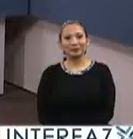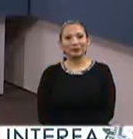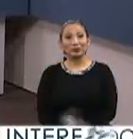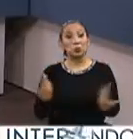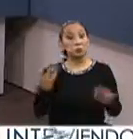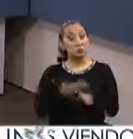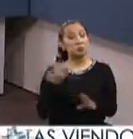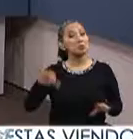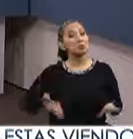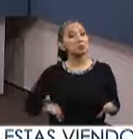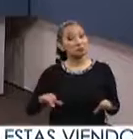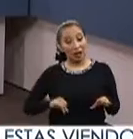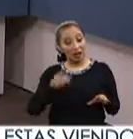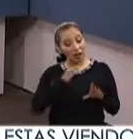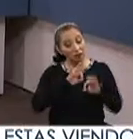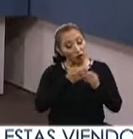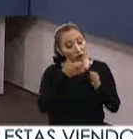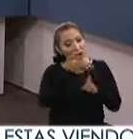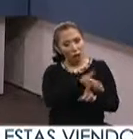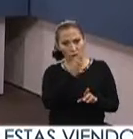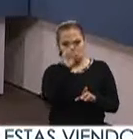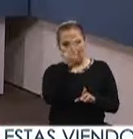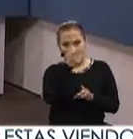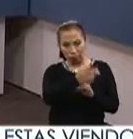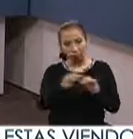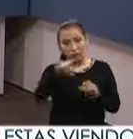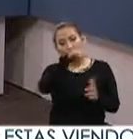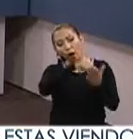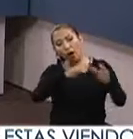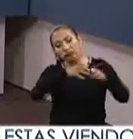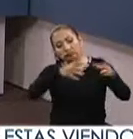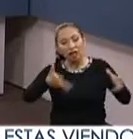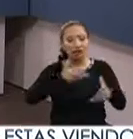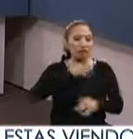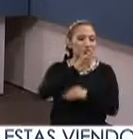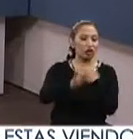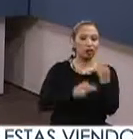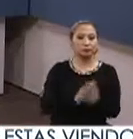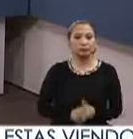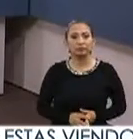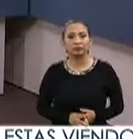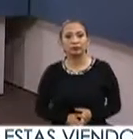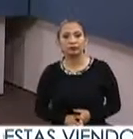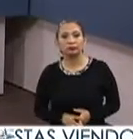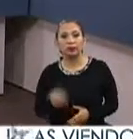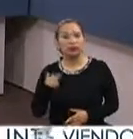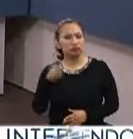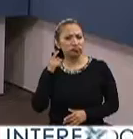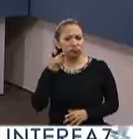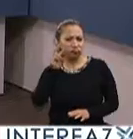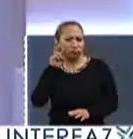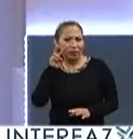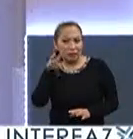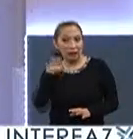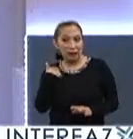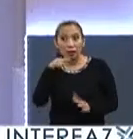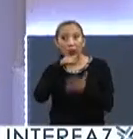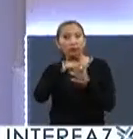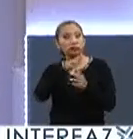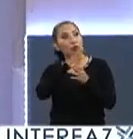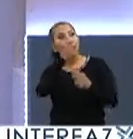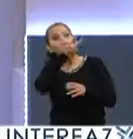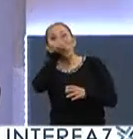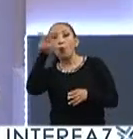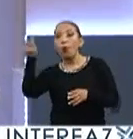Pues qué interesante estas alternativas. Todo esto en la UNAM, ¿no? Grandes instalaciones, cuentan con todo. Sí, uno no esperaría ver estas